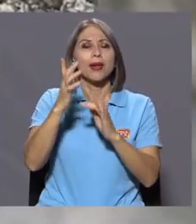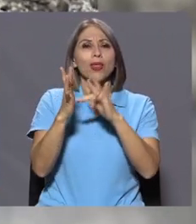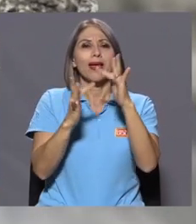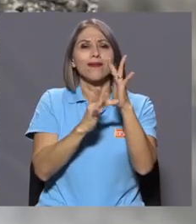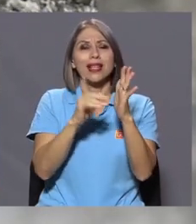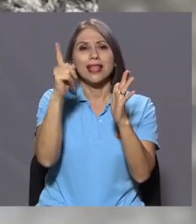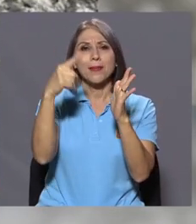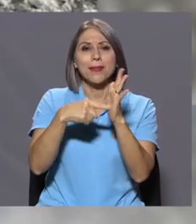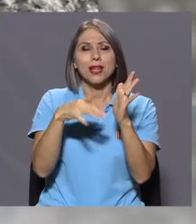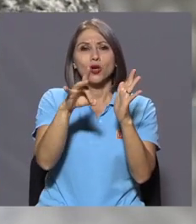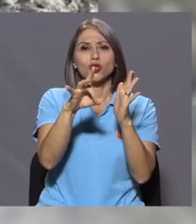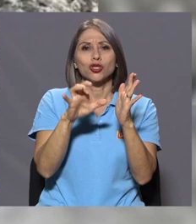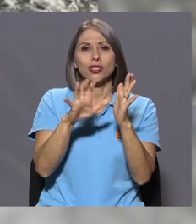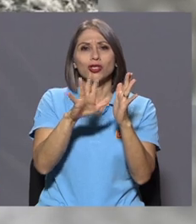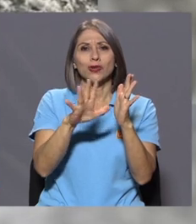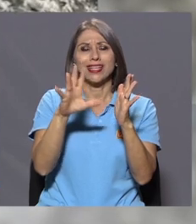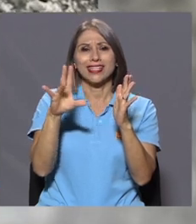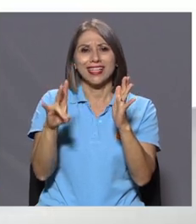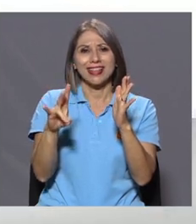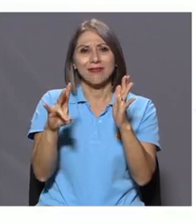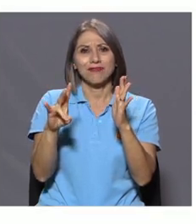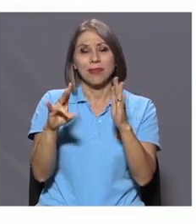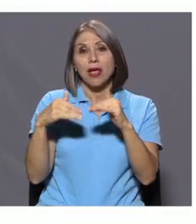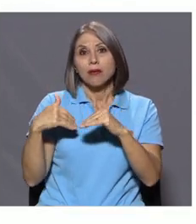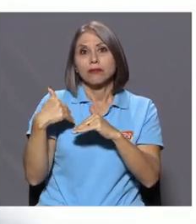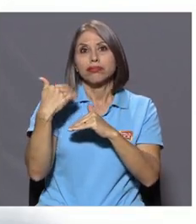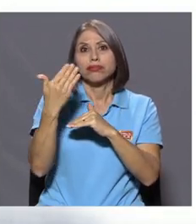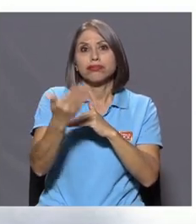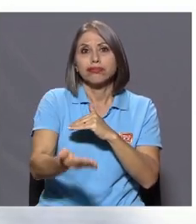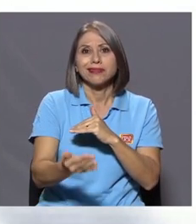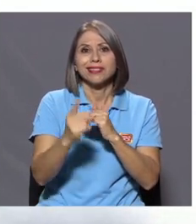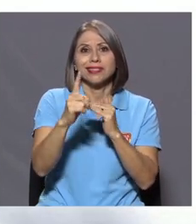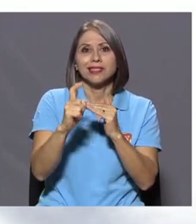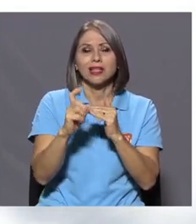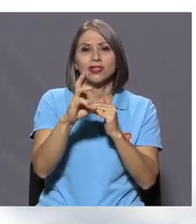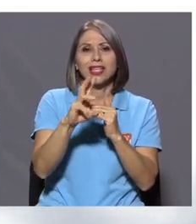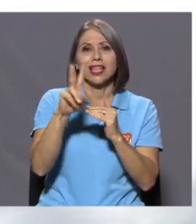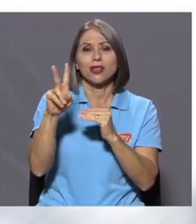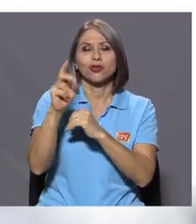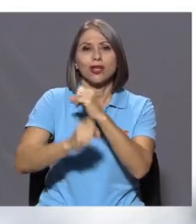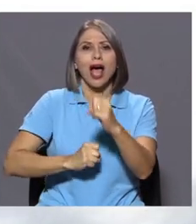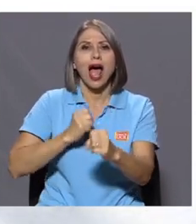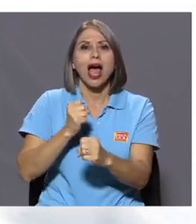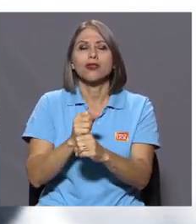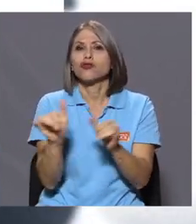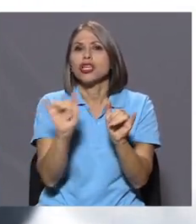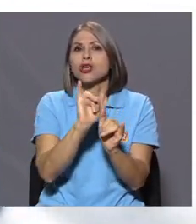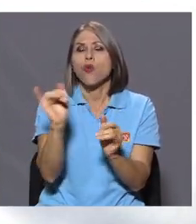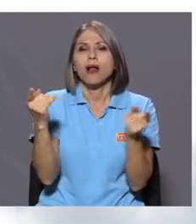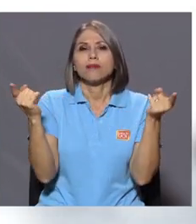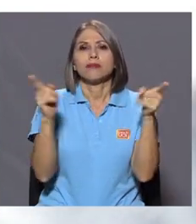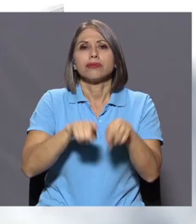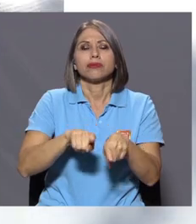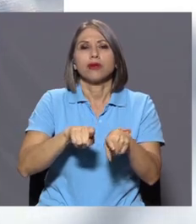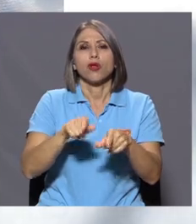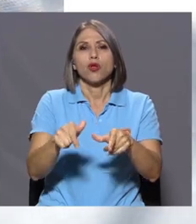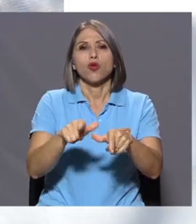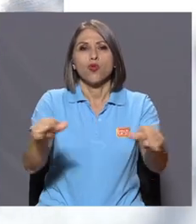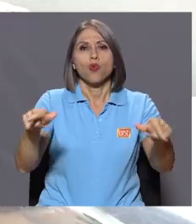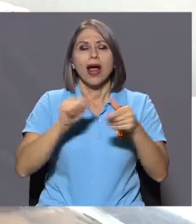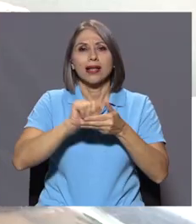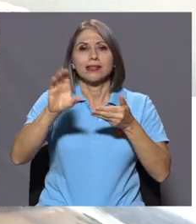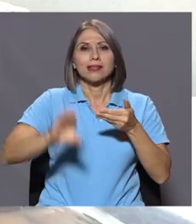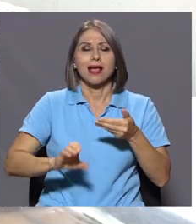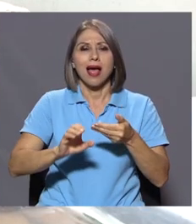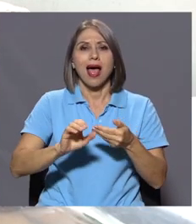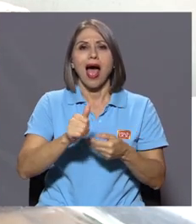1857. 162 años después, se registró otro fenómeno igual en Aguasarcas. La que hemos